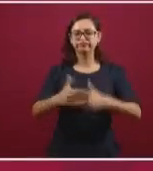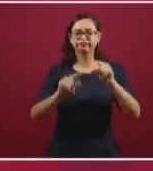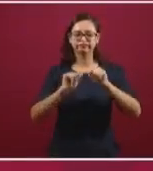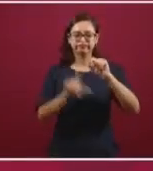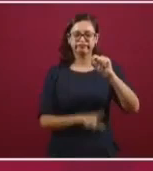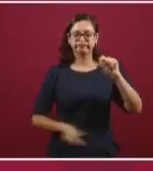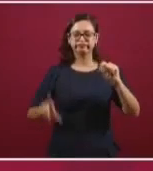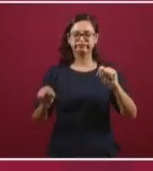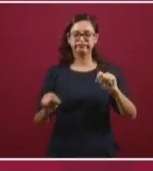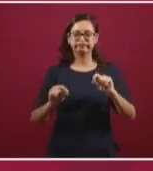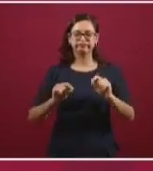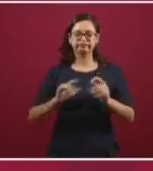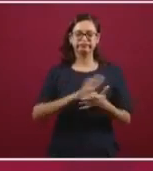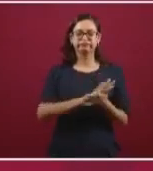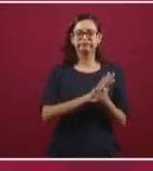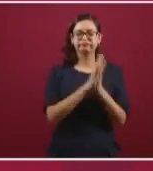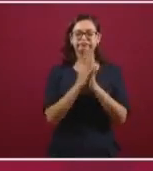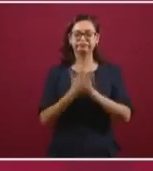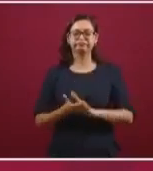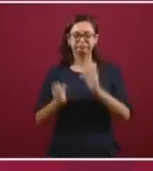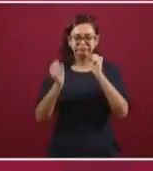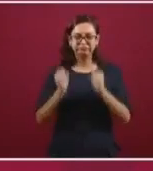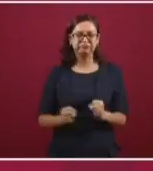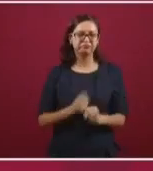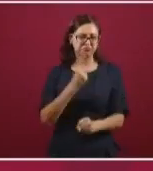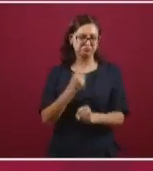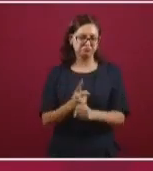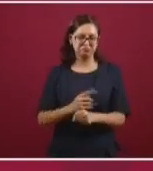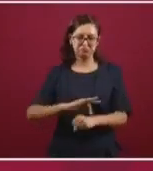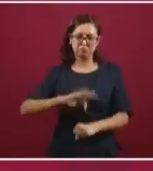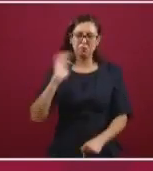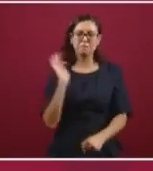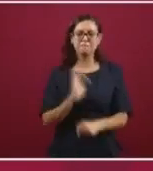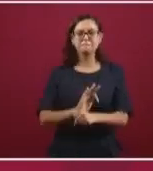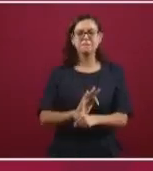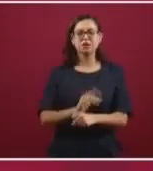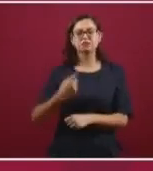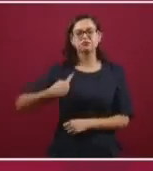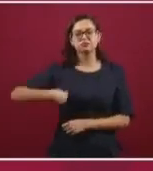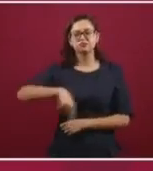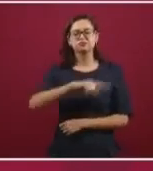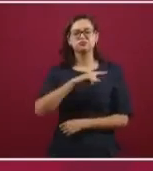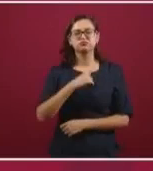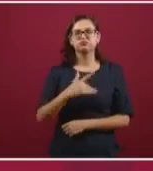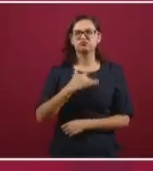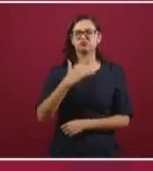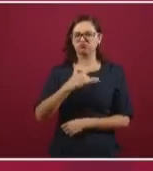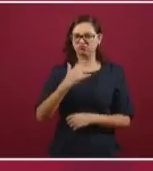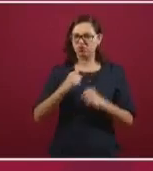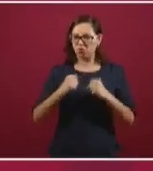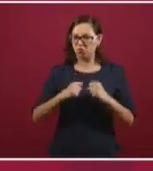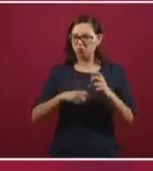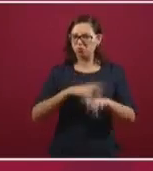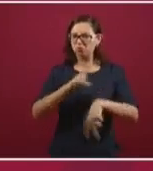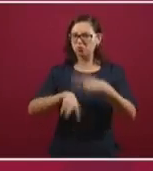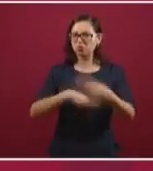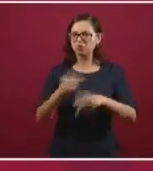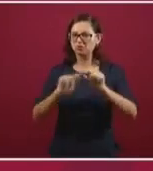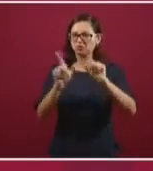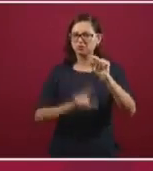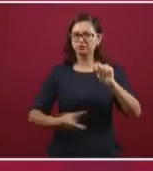materia de seguridad, que vamos a serenar el país, porque